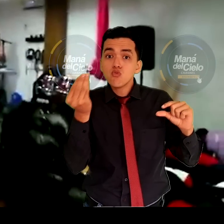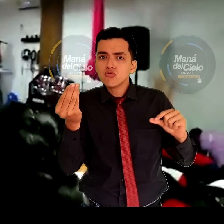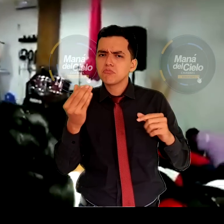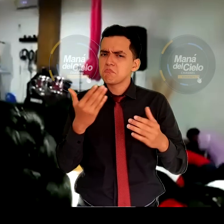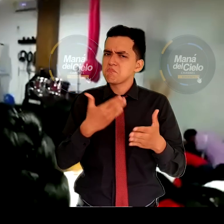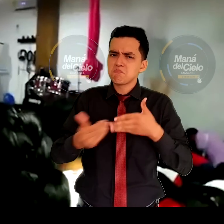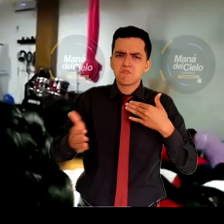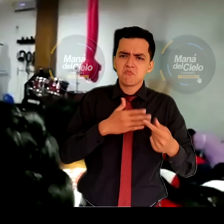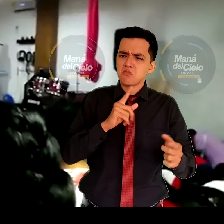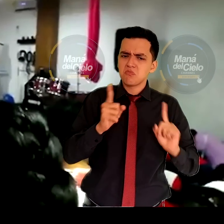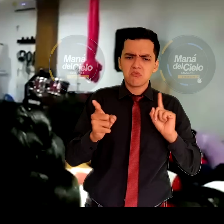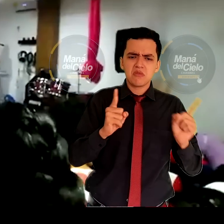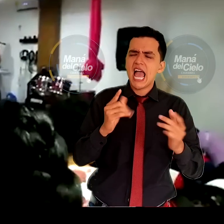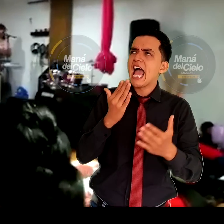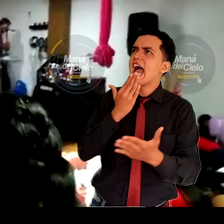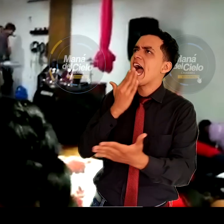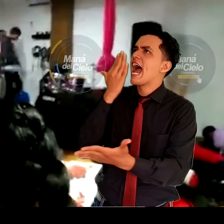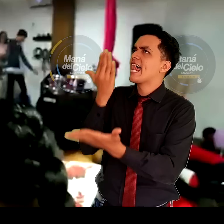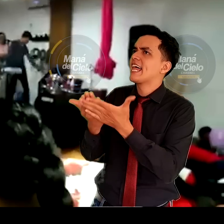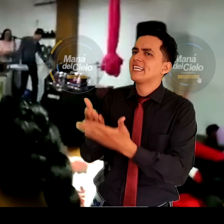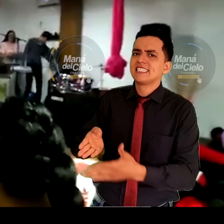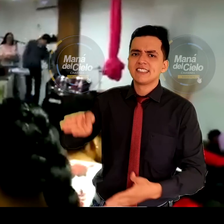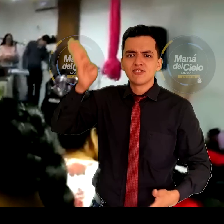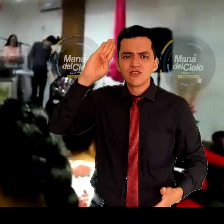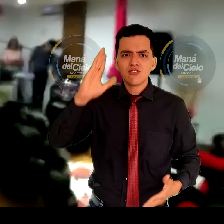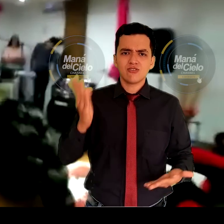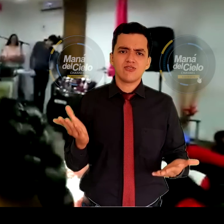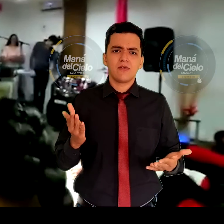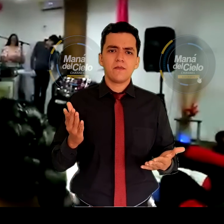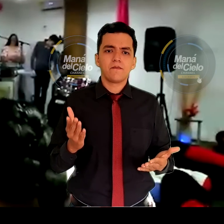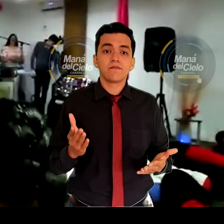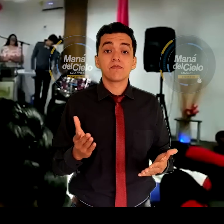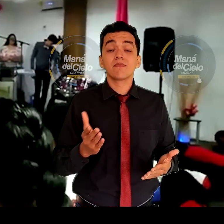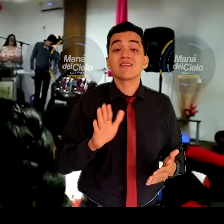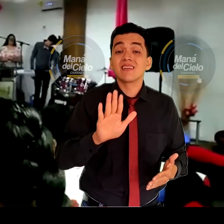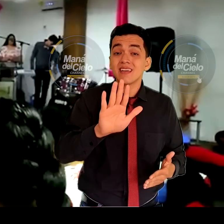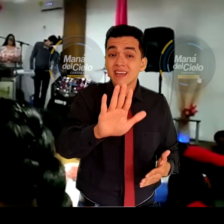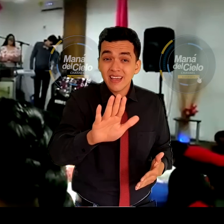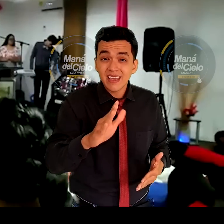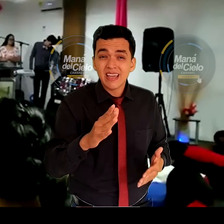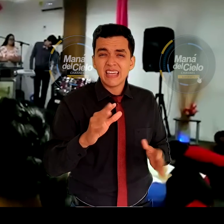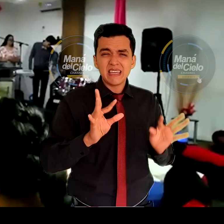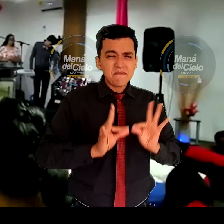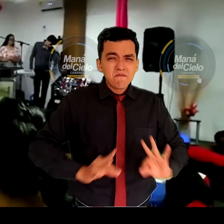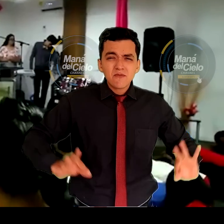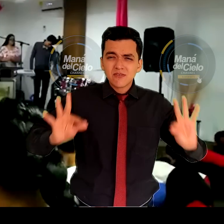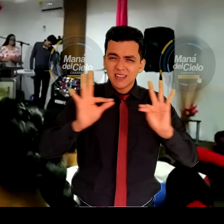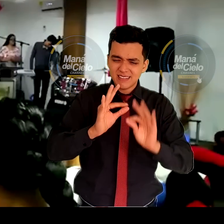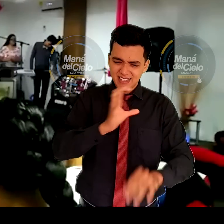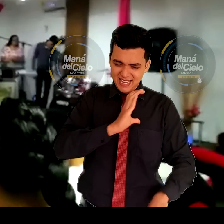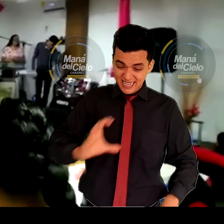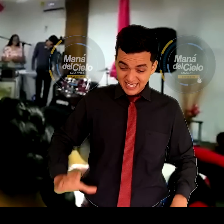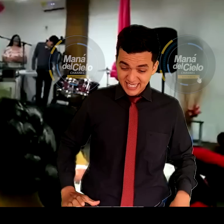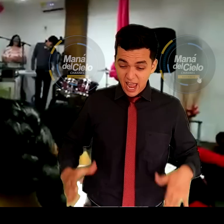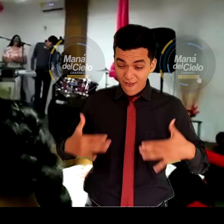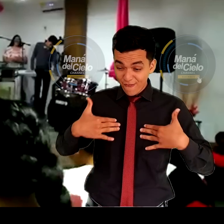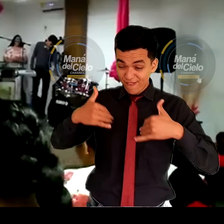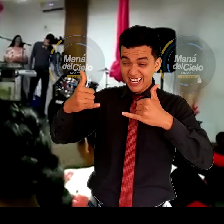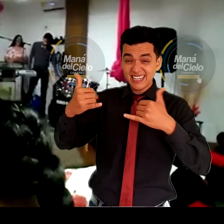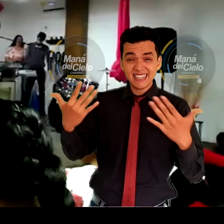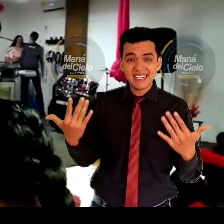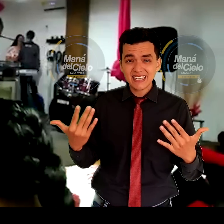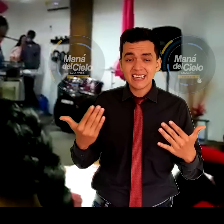por lo poco. Gran ganancia es la piedad, dice, acompañada de contentamiento.